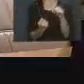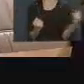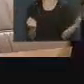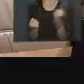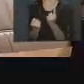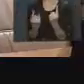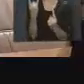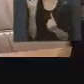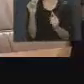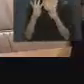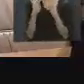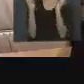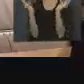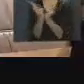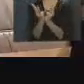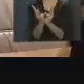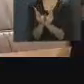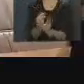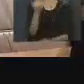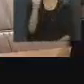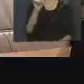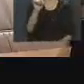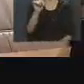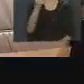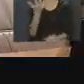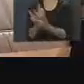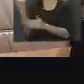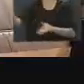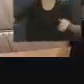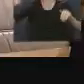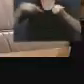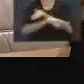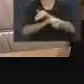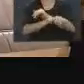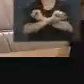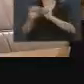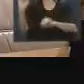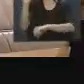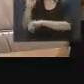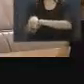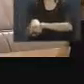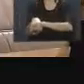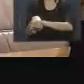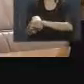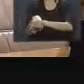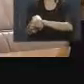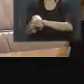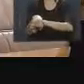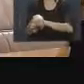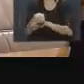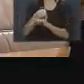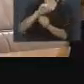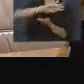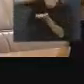la udi que acá hubo una intromisión inaceptable en materia de